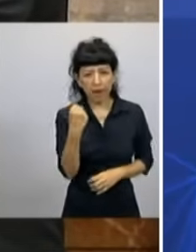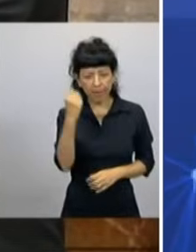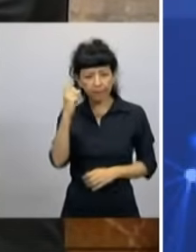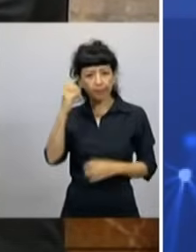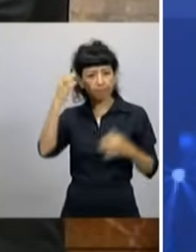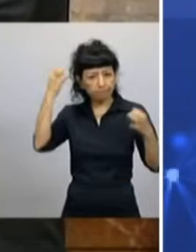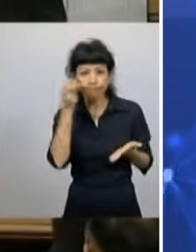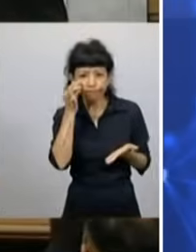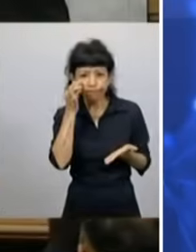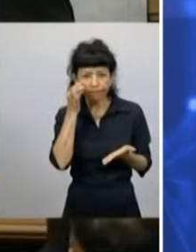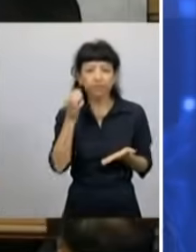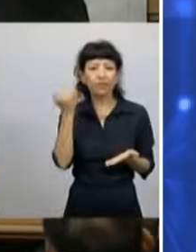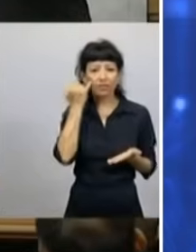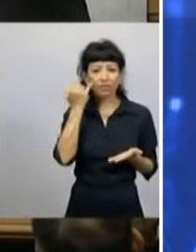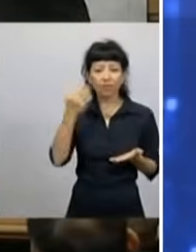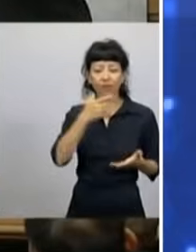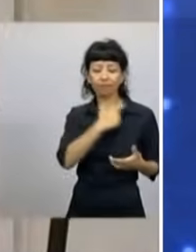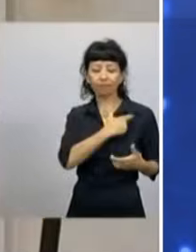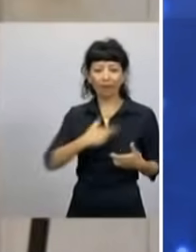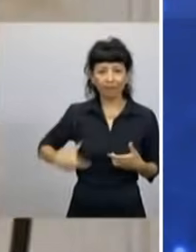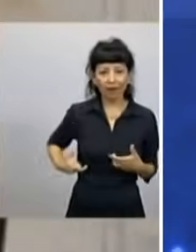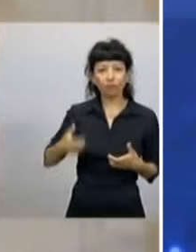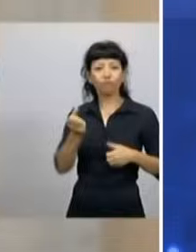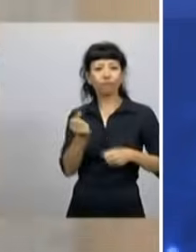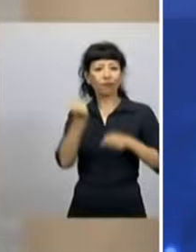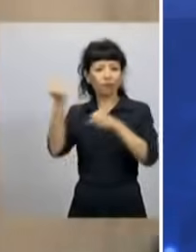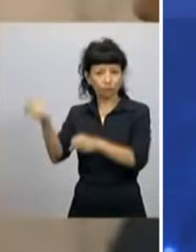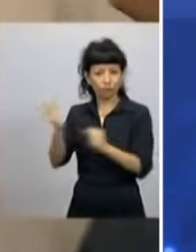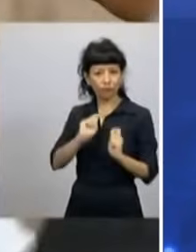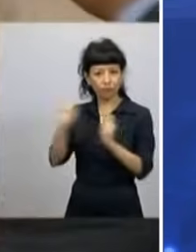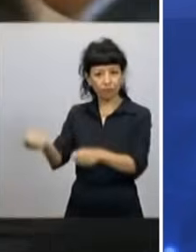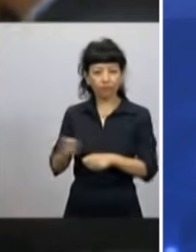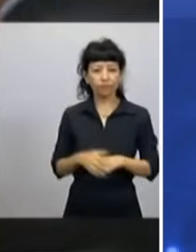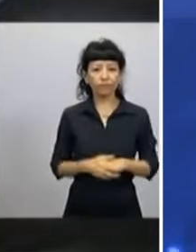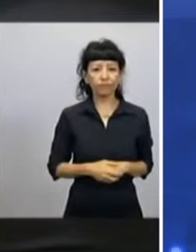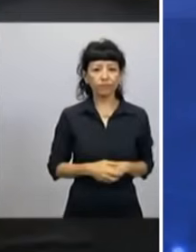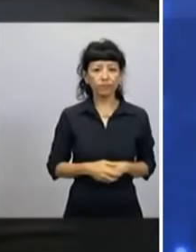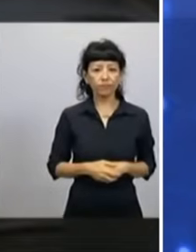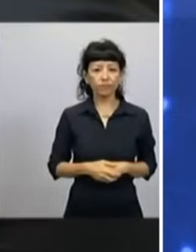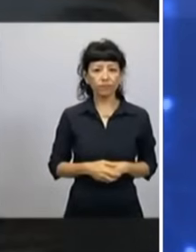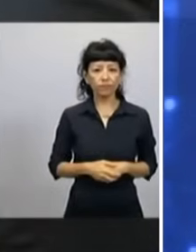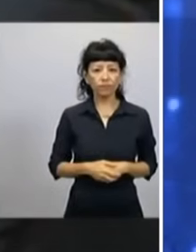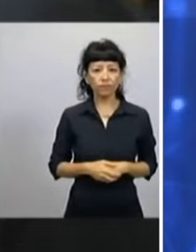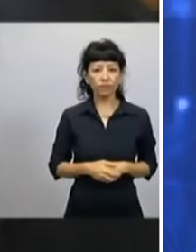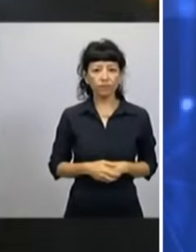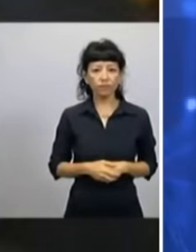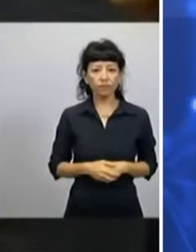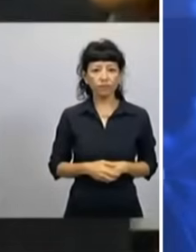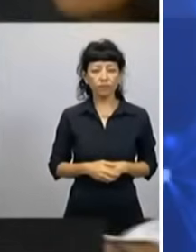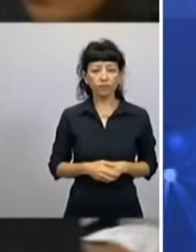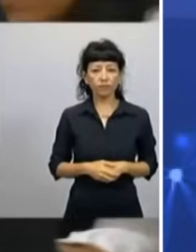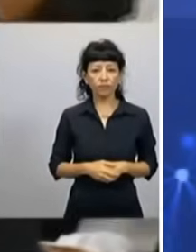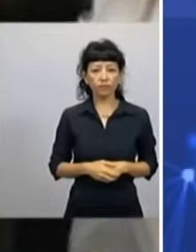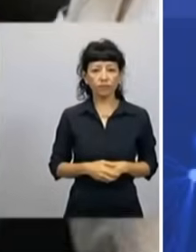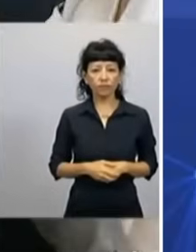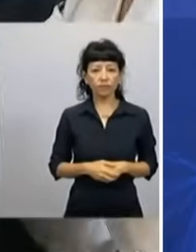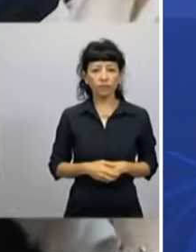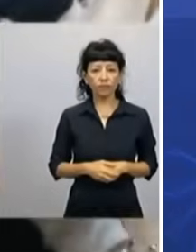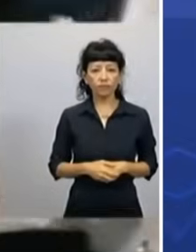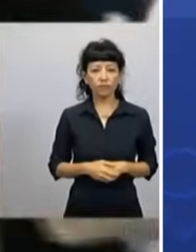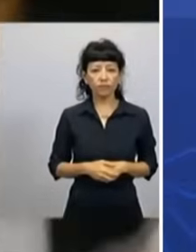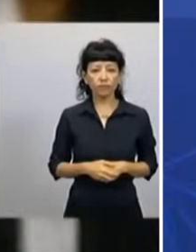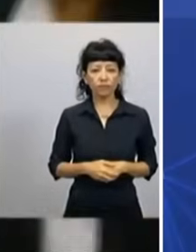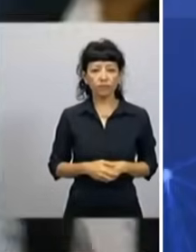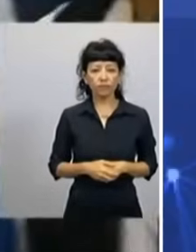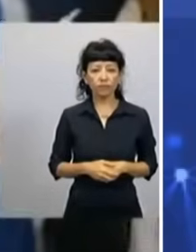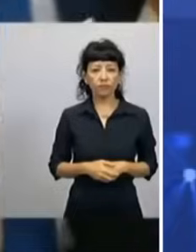que le esperaba en ese momento a los argentinos y que nuevamente estamos viviendo. Y también se lo veía medio dubitativo,